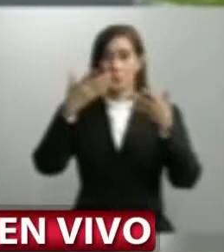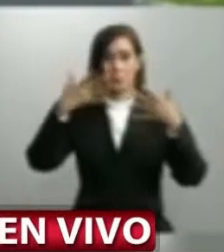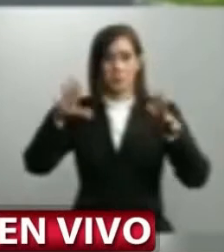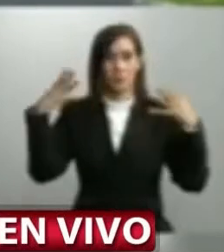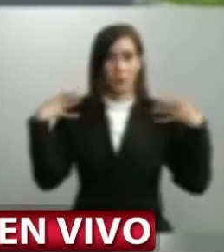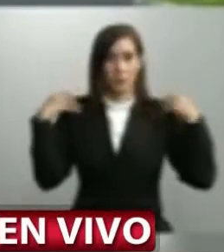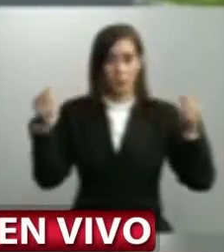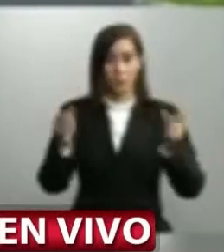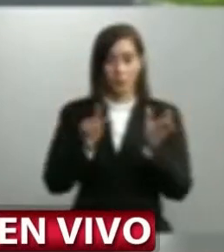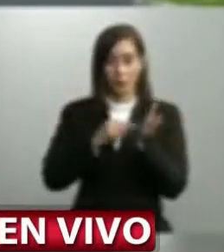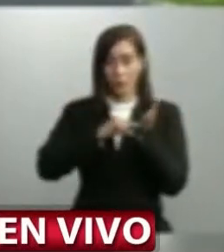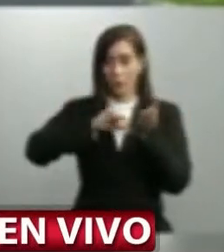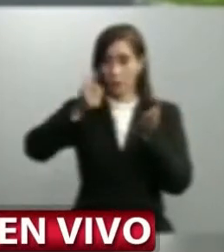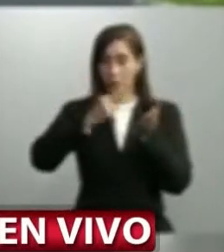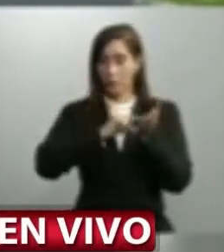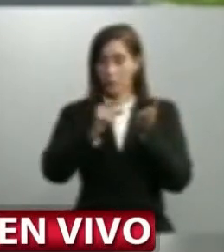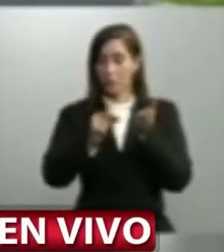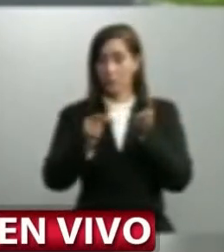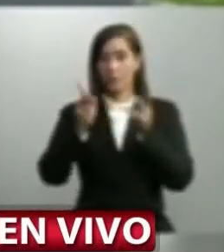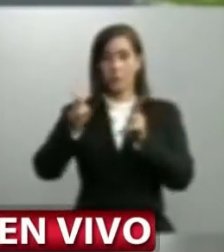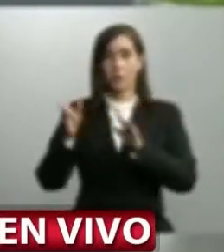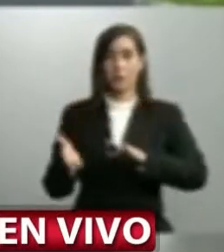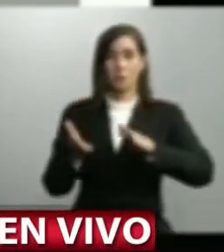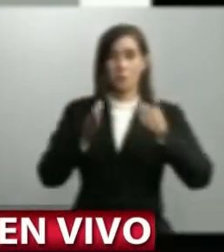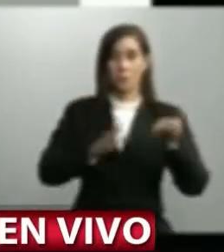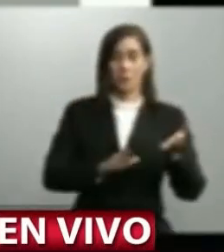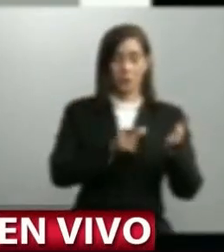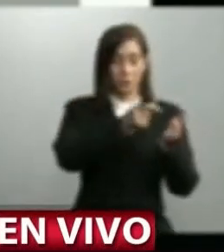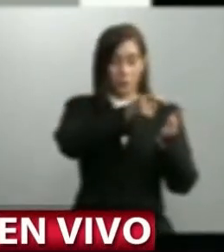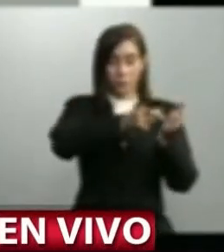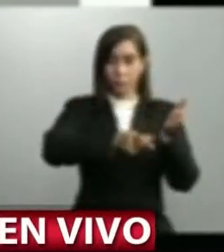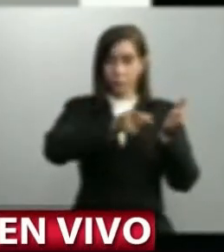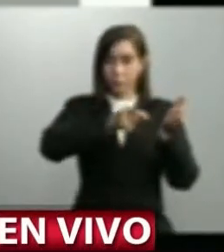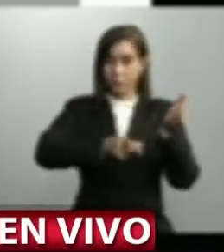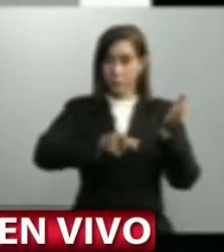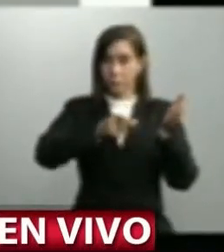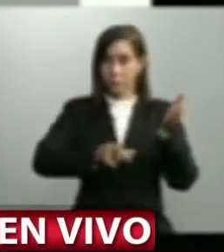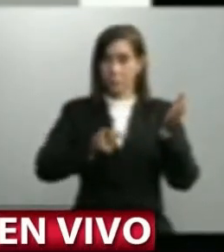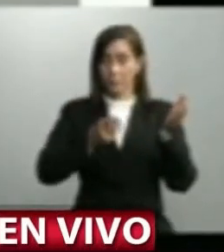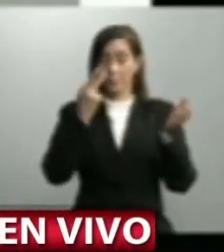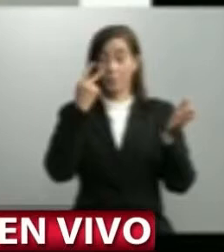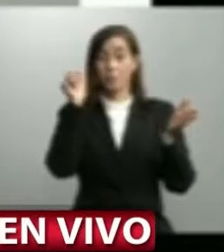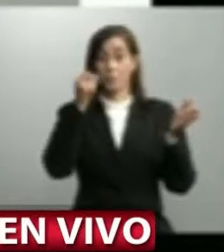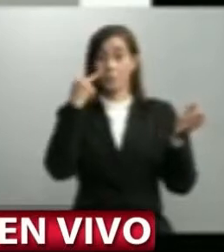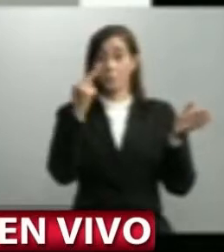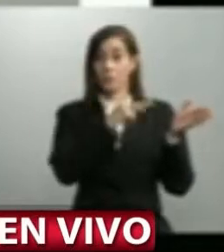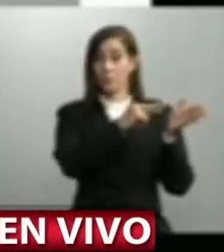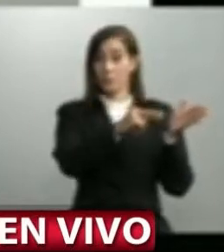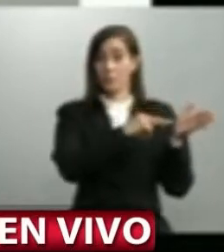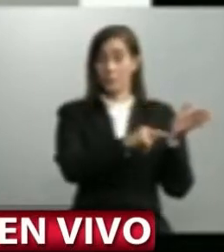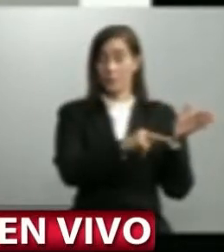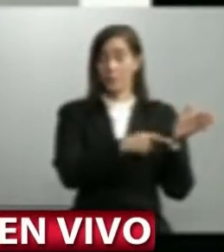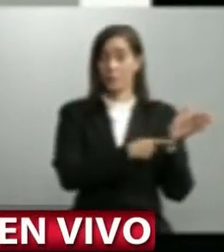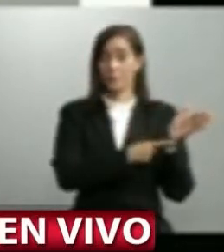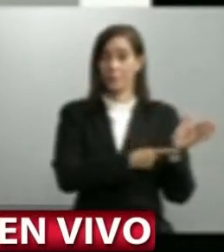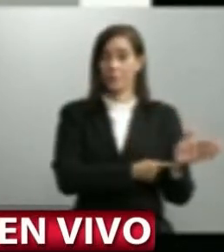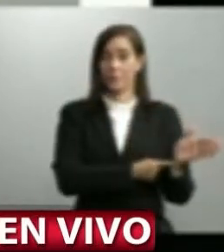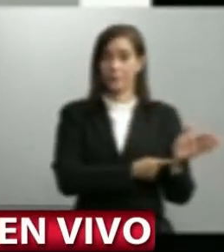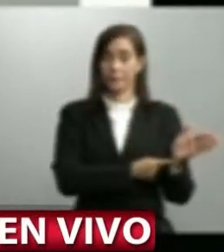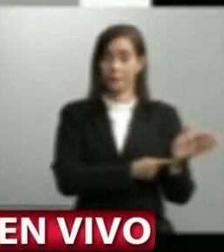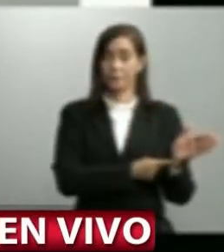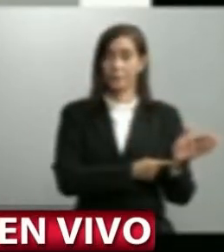defunciones, que expresa la correlación entre unos y otros, que puede dar a